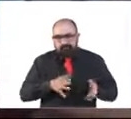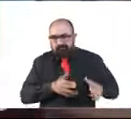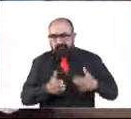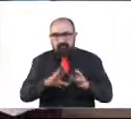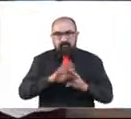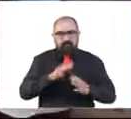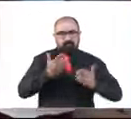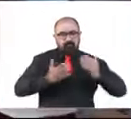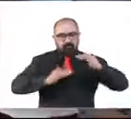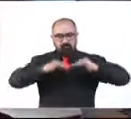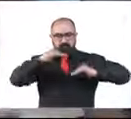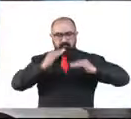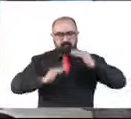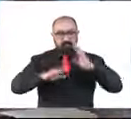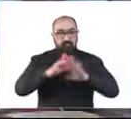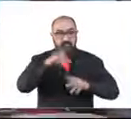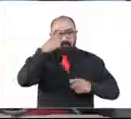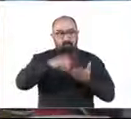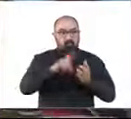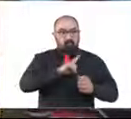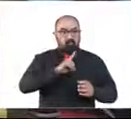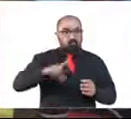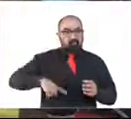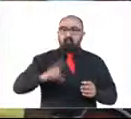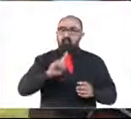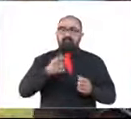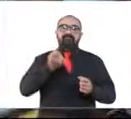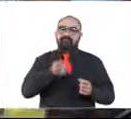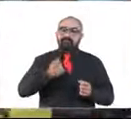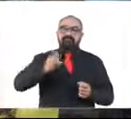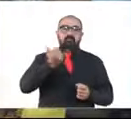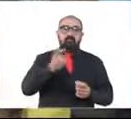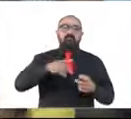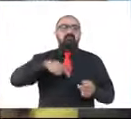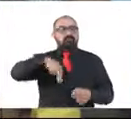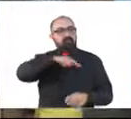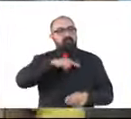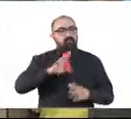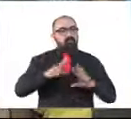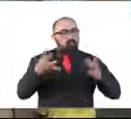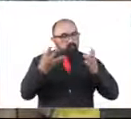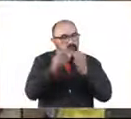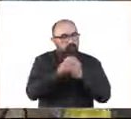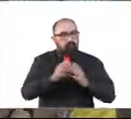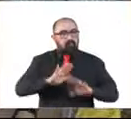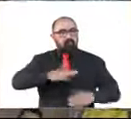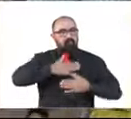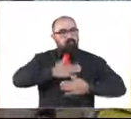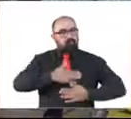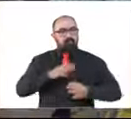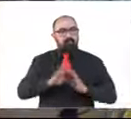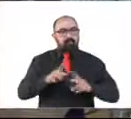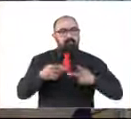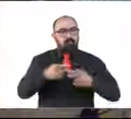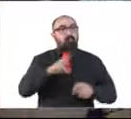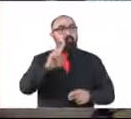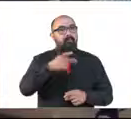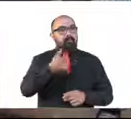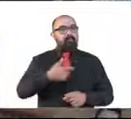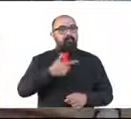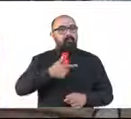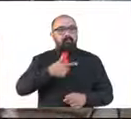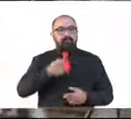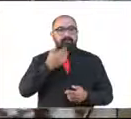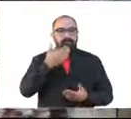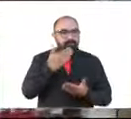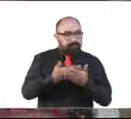equilibrio, ¿no? No solo es el gobierno, somos también nosotros, vamos juntos realmente en esta misión. Por eso me da mucho gusto hoy darle